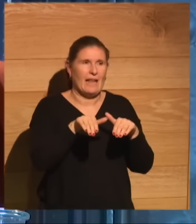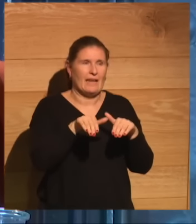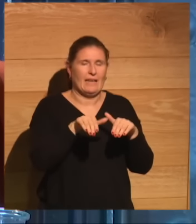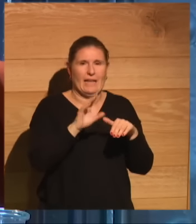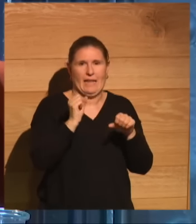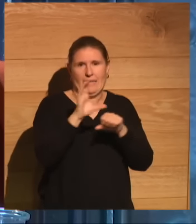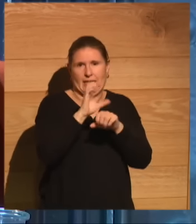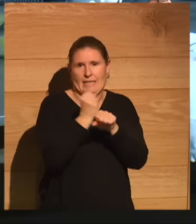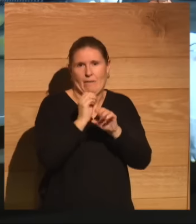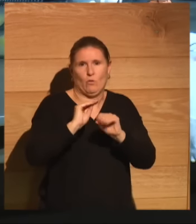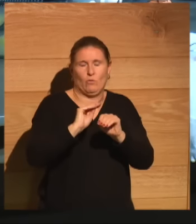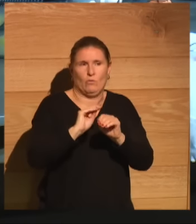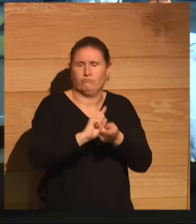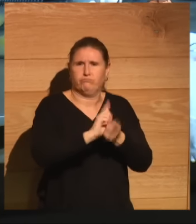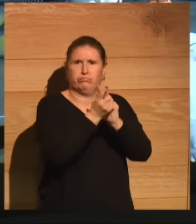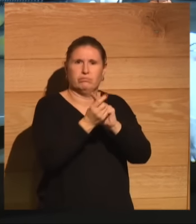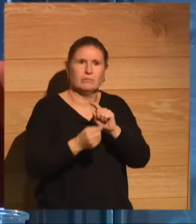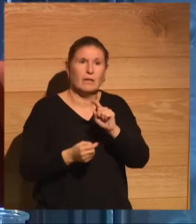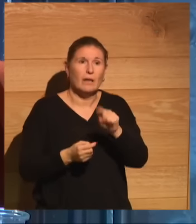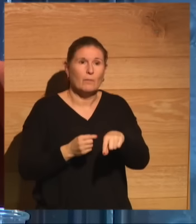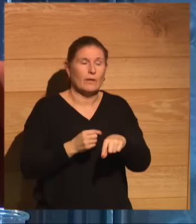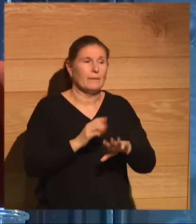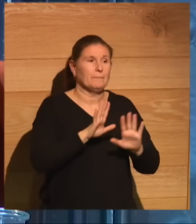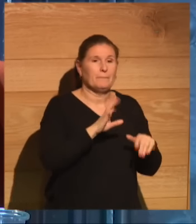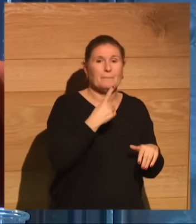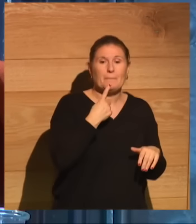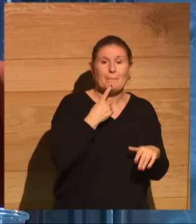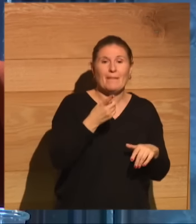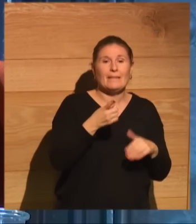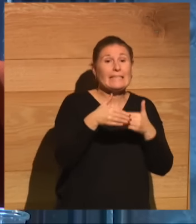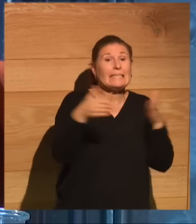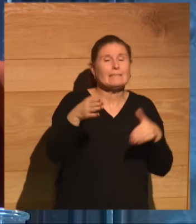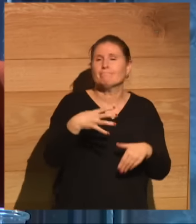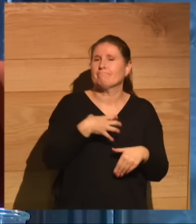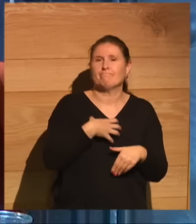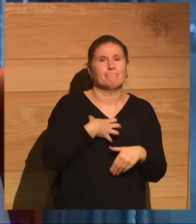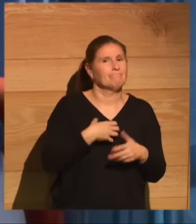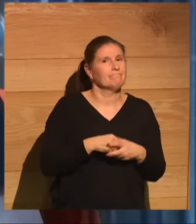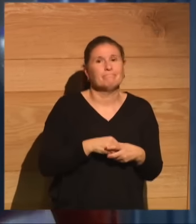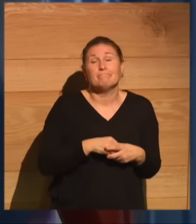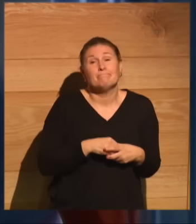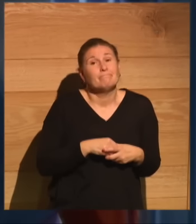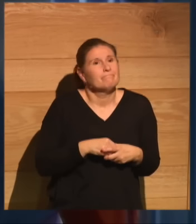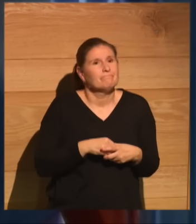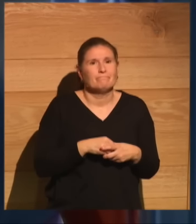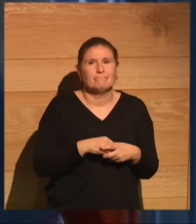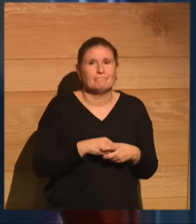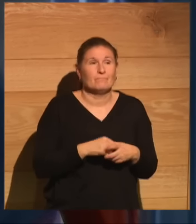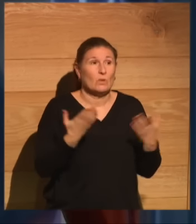Es que le dicen, no, esto no se puede estrenar. Uh-huh. Claro. Por lo menos no delante de